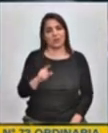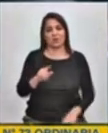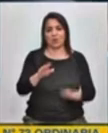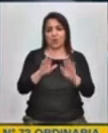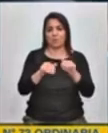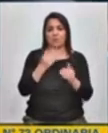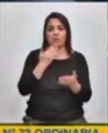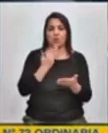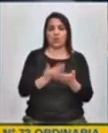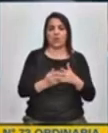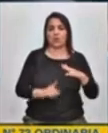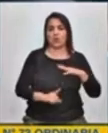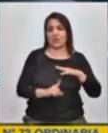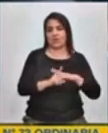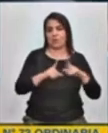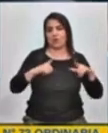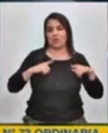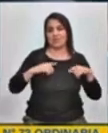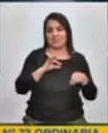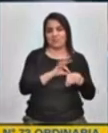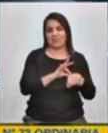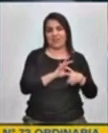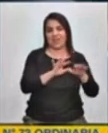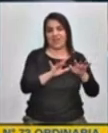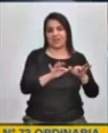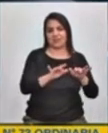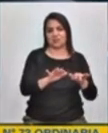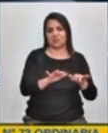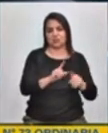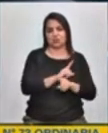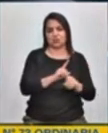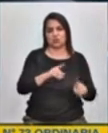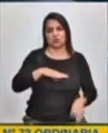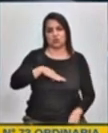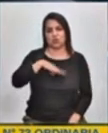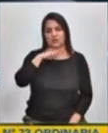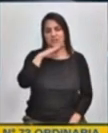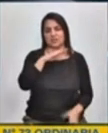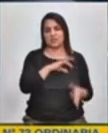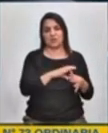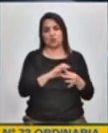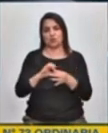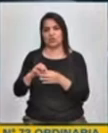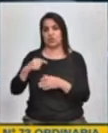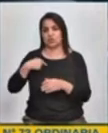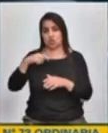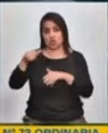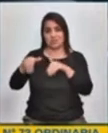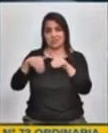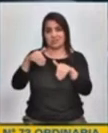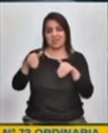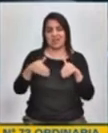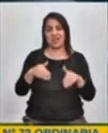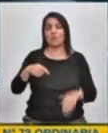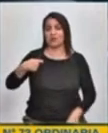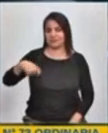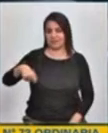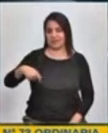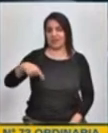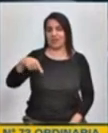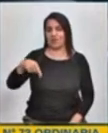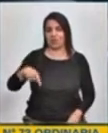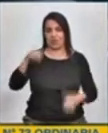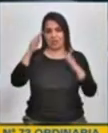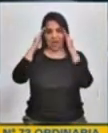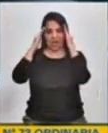cuando creamos la licencia médica electrónica, no es suficiente. Y por lo tanto, yo llamo, presidenta, a que desde el Senado abordemos